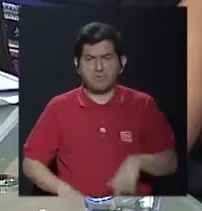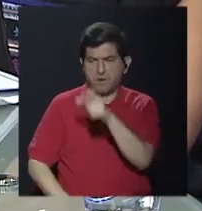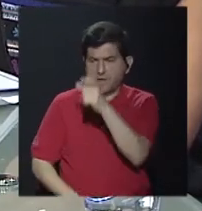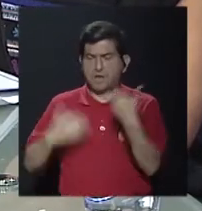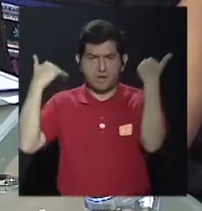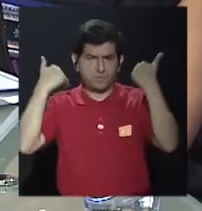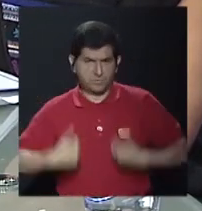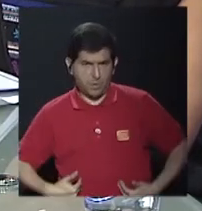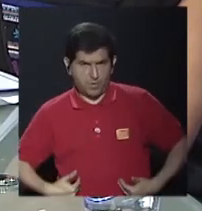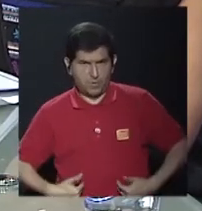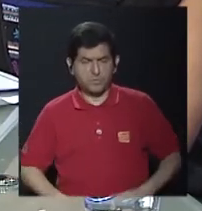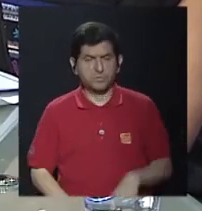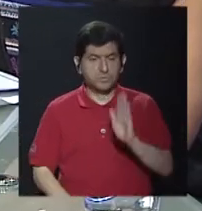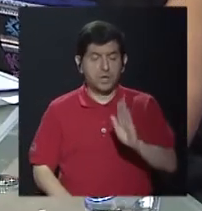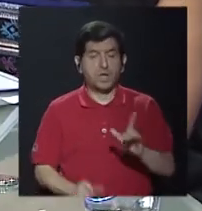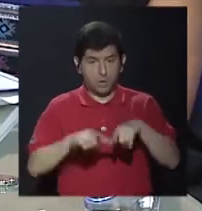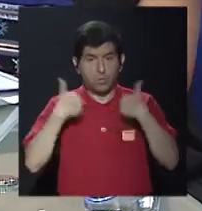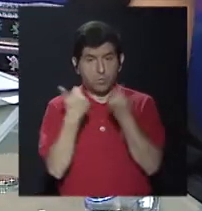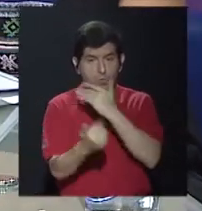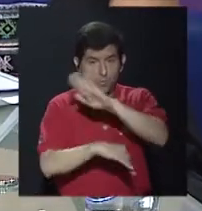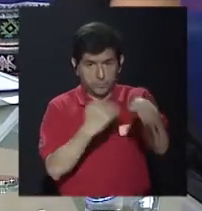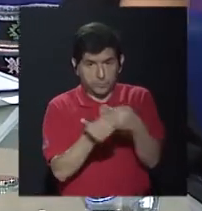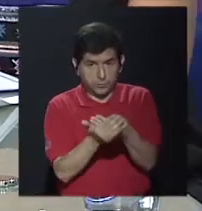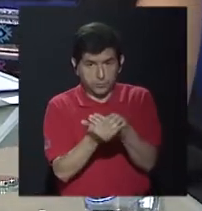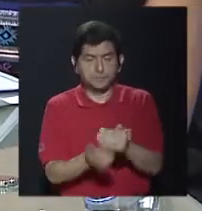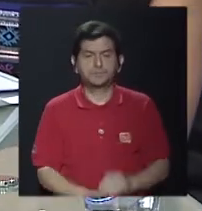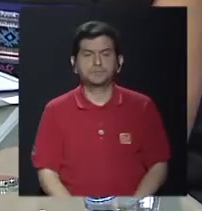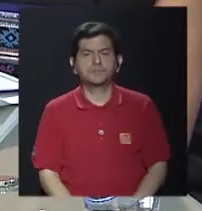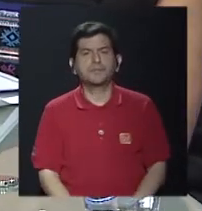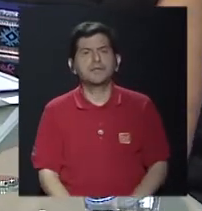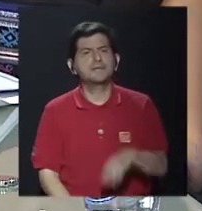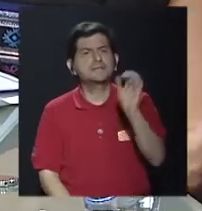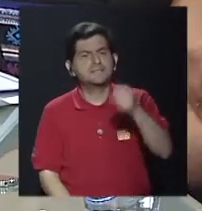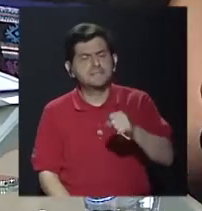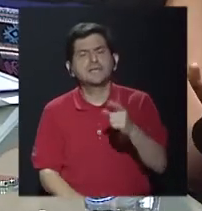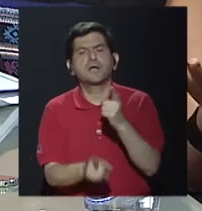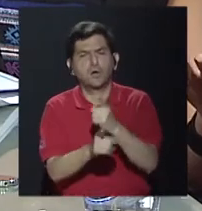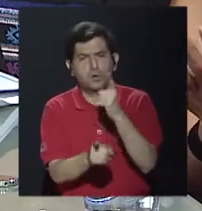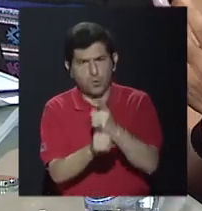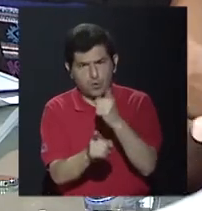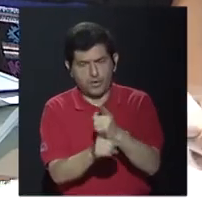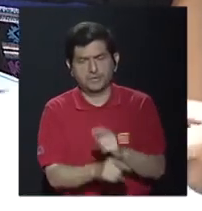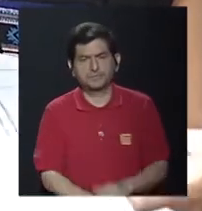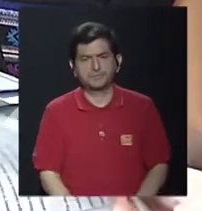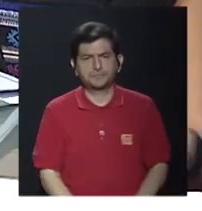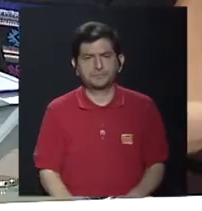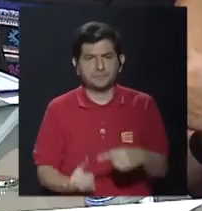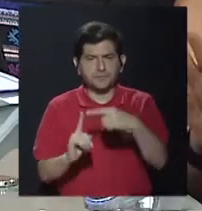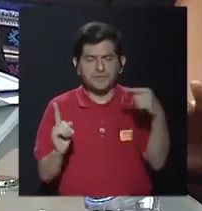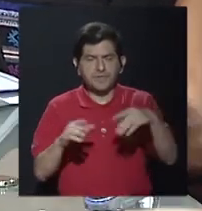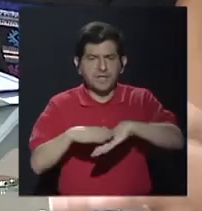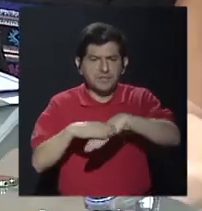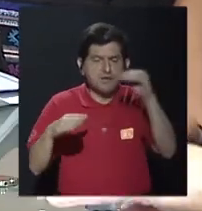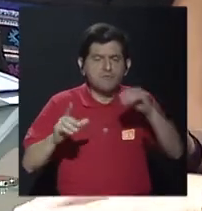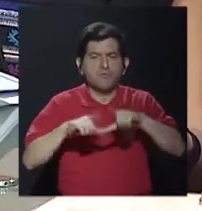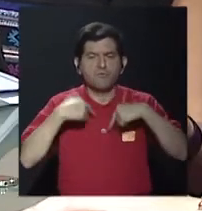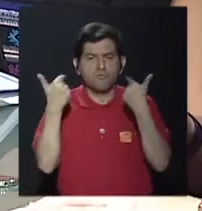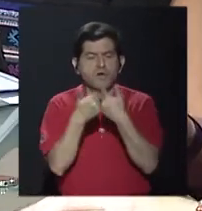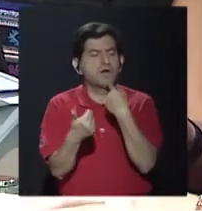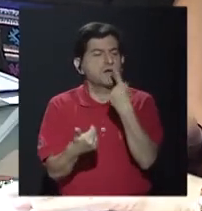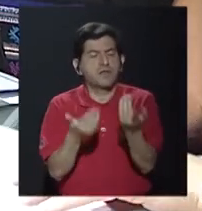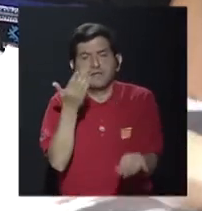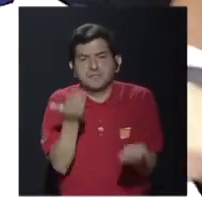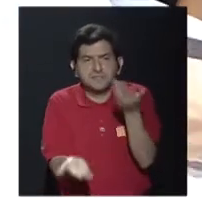¿verdad? En su conjunto. Sí, y es cierto que efectivamente desde fuera de los movimientos se puede decir, bueno, pero